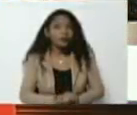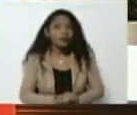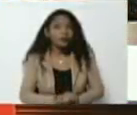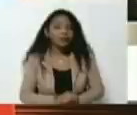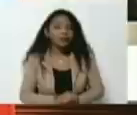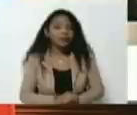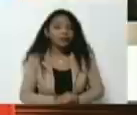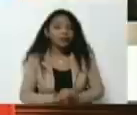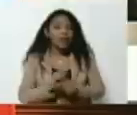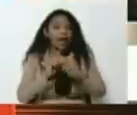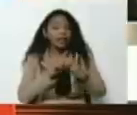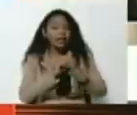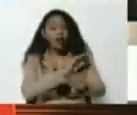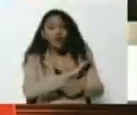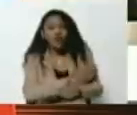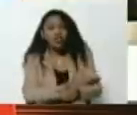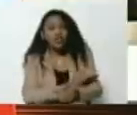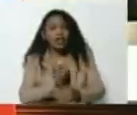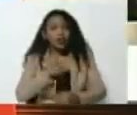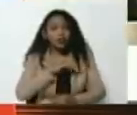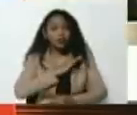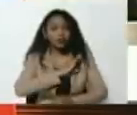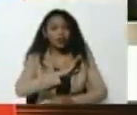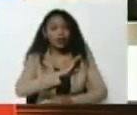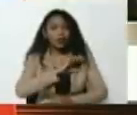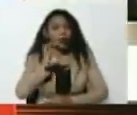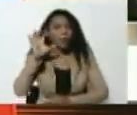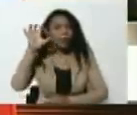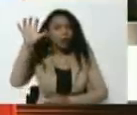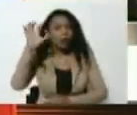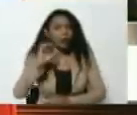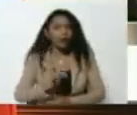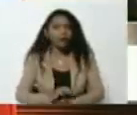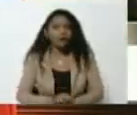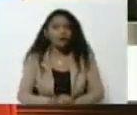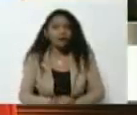Y esa es la fortaleza que tenemos los patriotas.